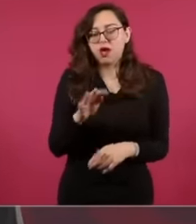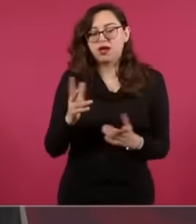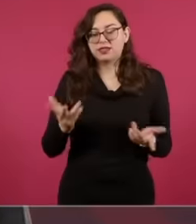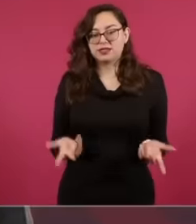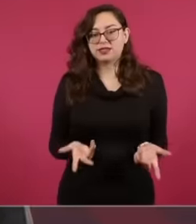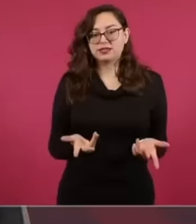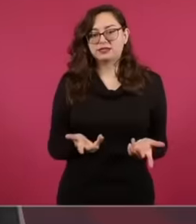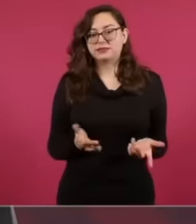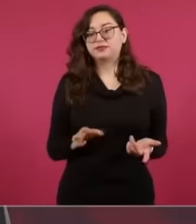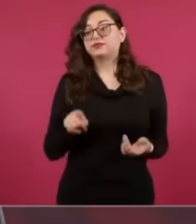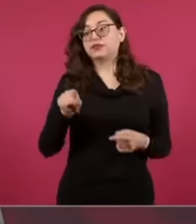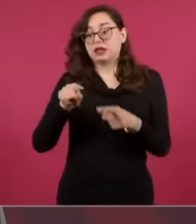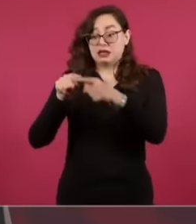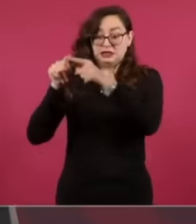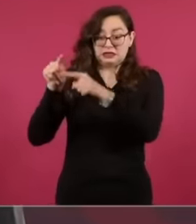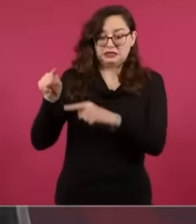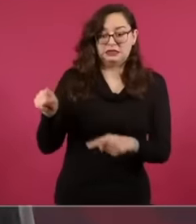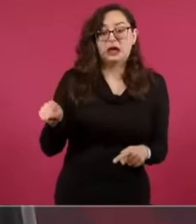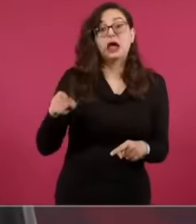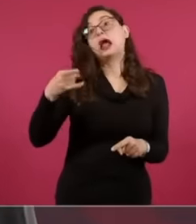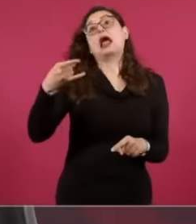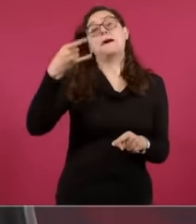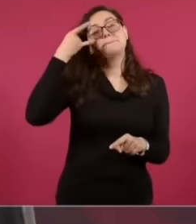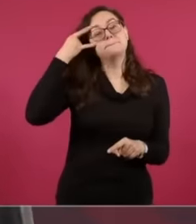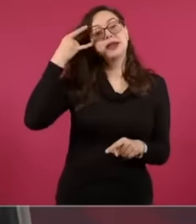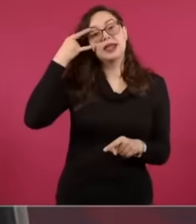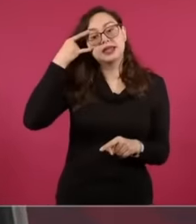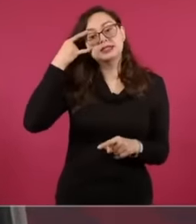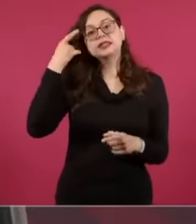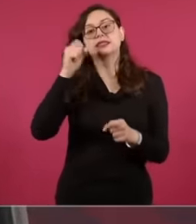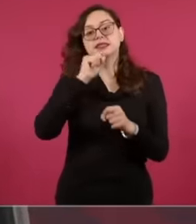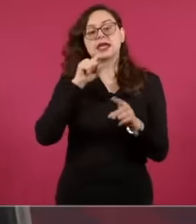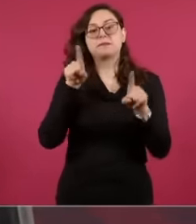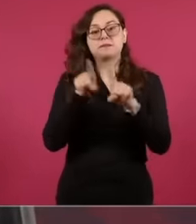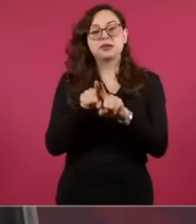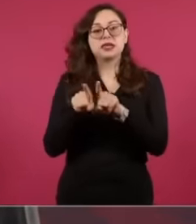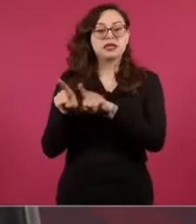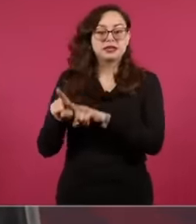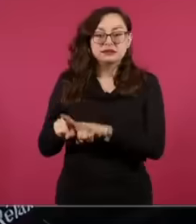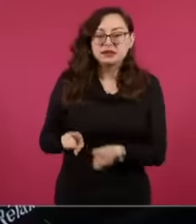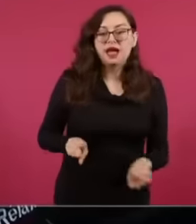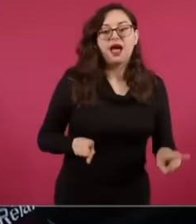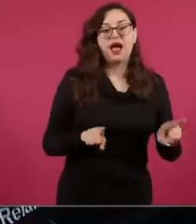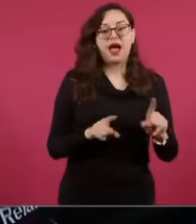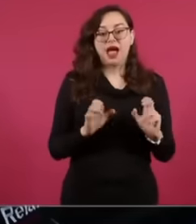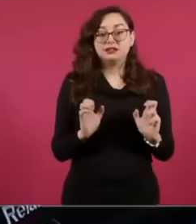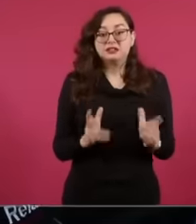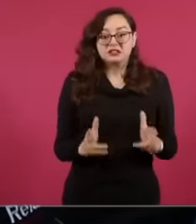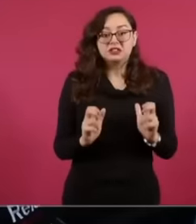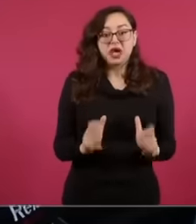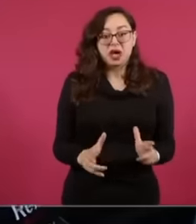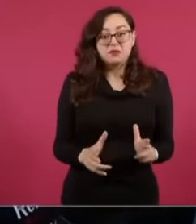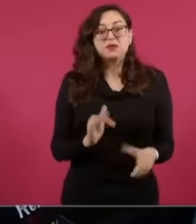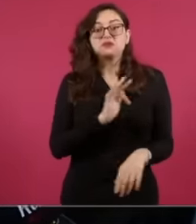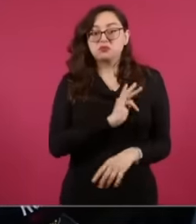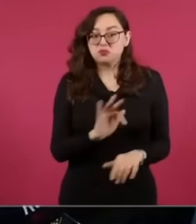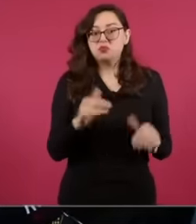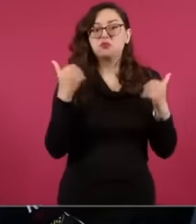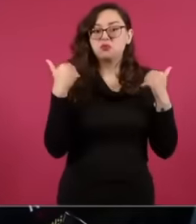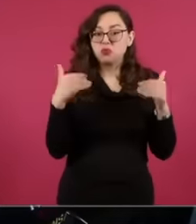a Campeche, y de Campeche hasta Chiapas, Palenque.